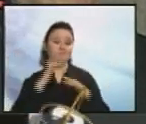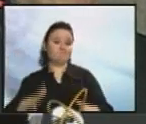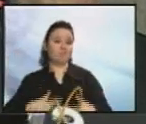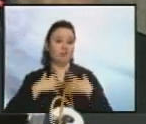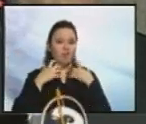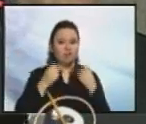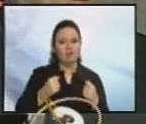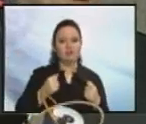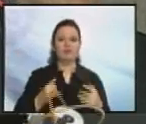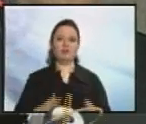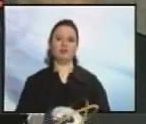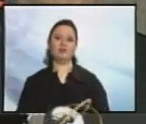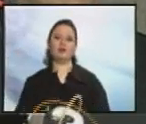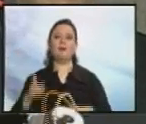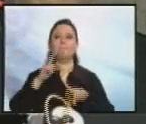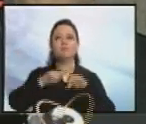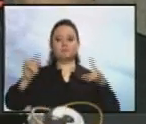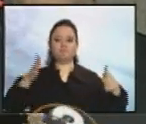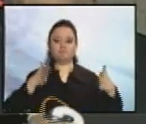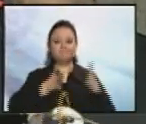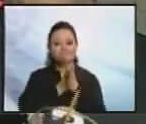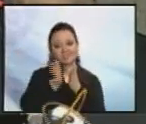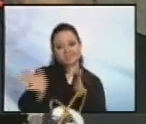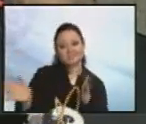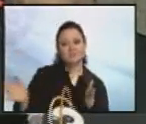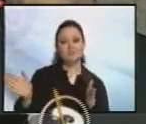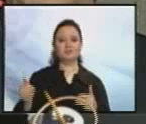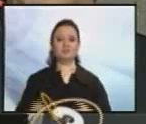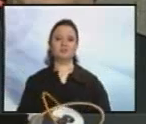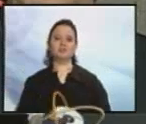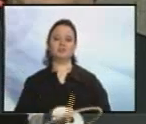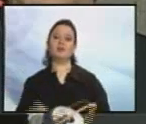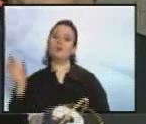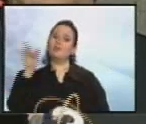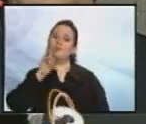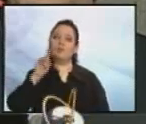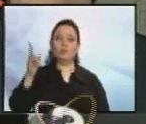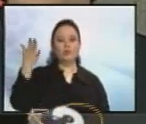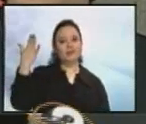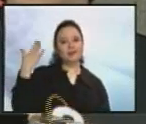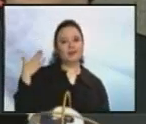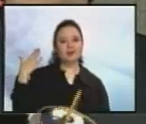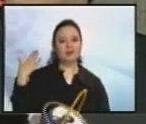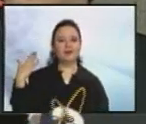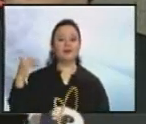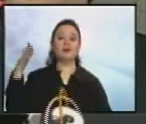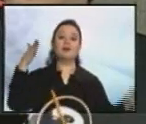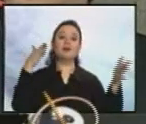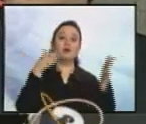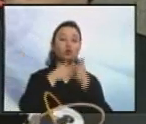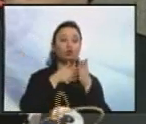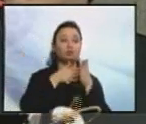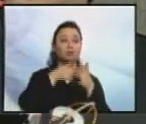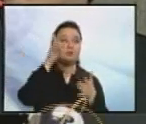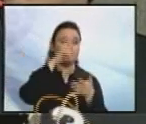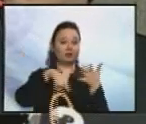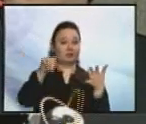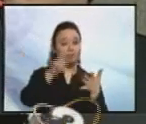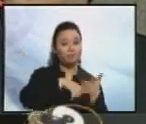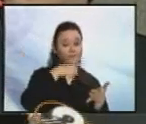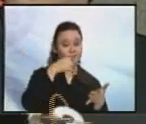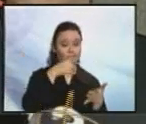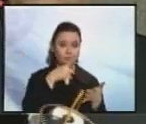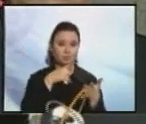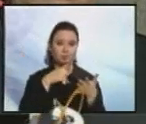cólera por los desvíos de que no era contra la democracia que se